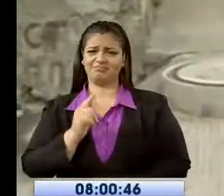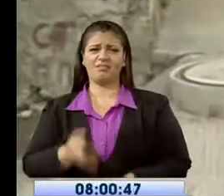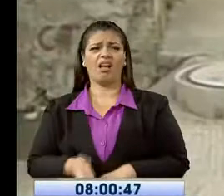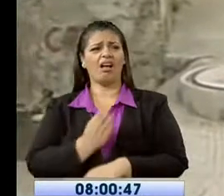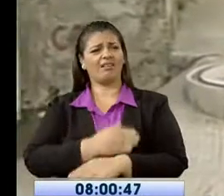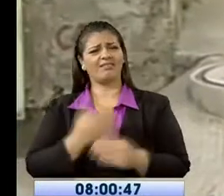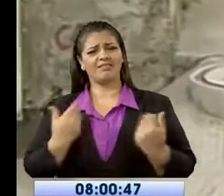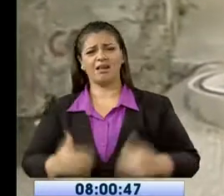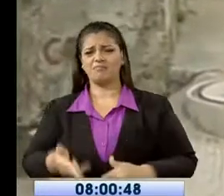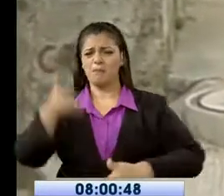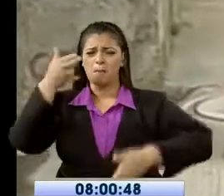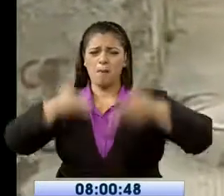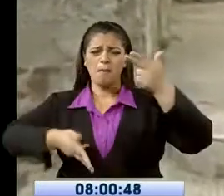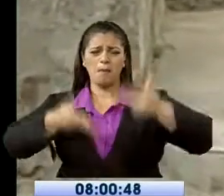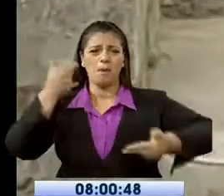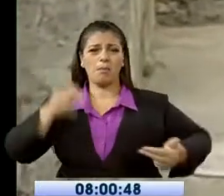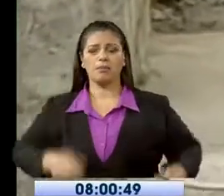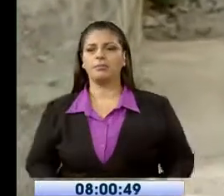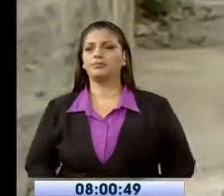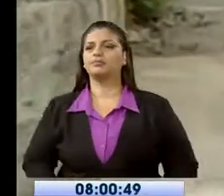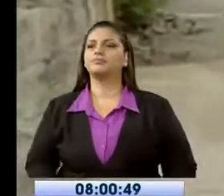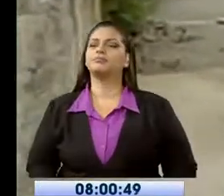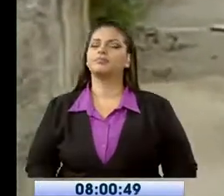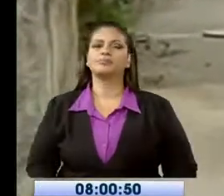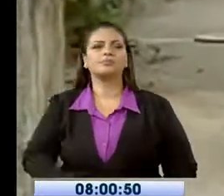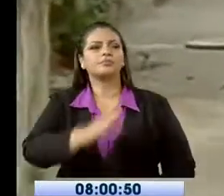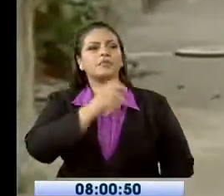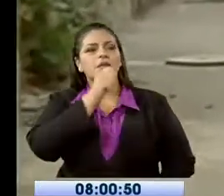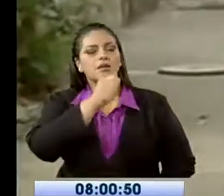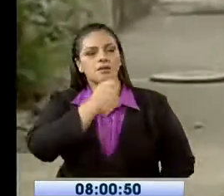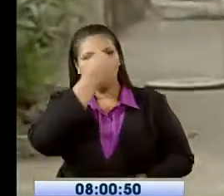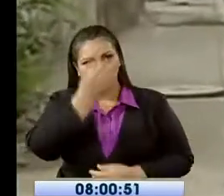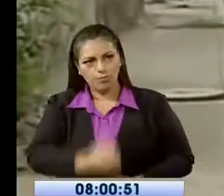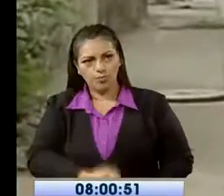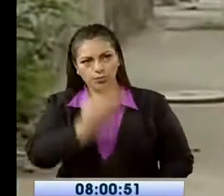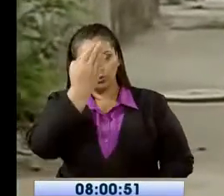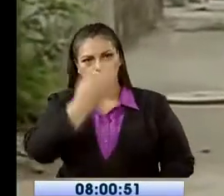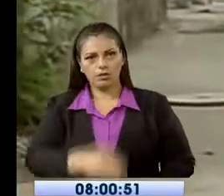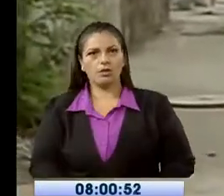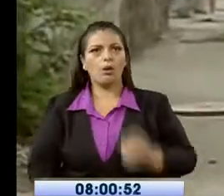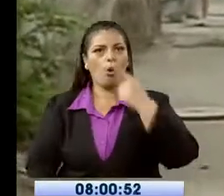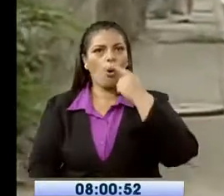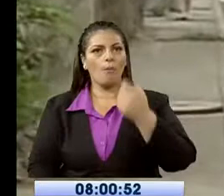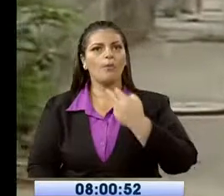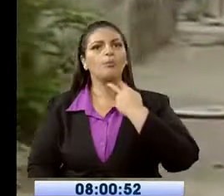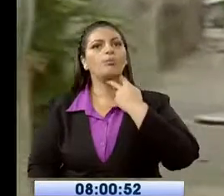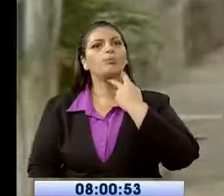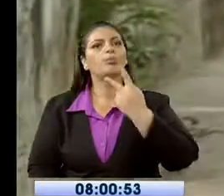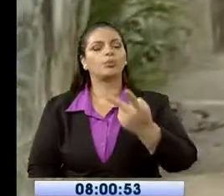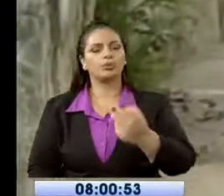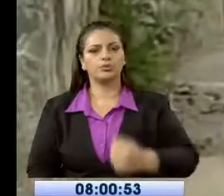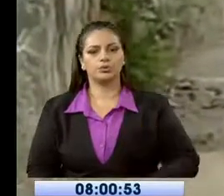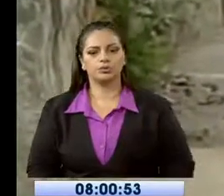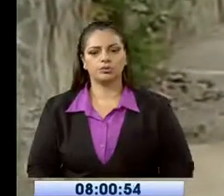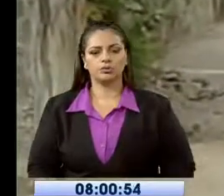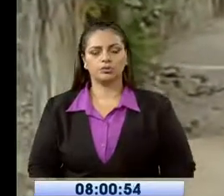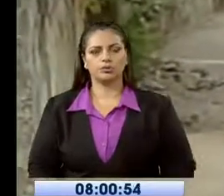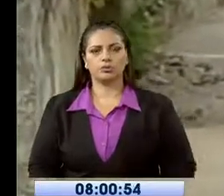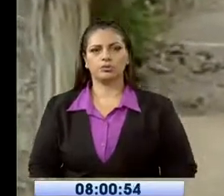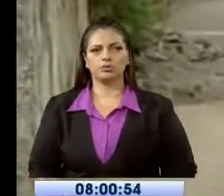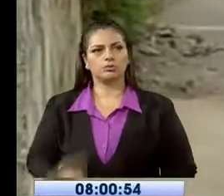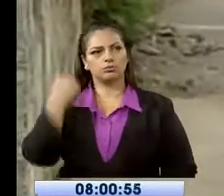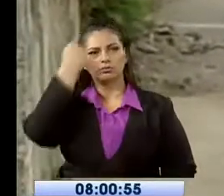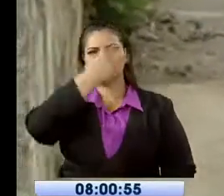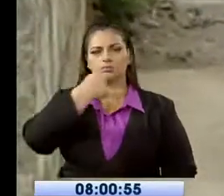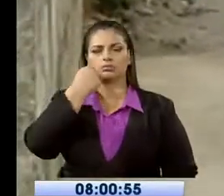buenos días. Ah, bueno, caballero, buenos días. ¿Qué es lo que ha pasado por acá? No lo vamos a enfocar obviamente por razones de seguridad. ¿Qué es lo